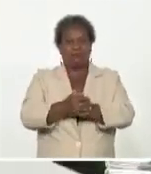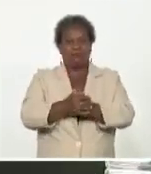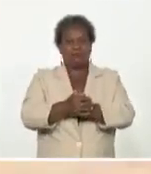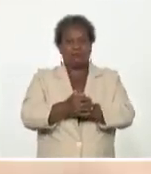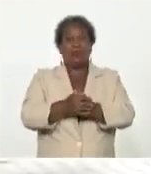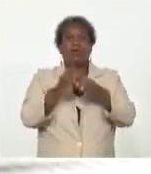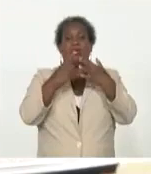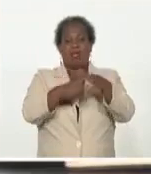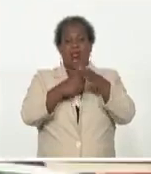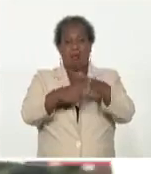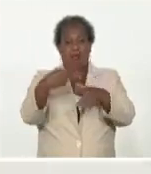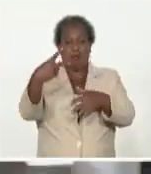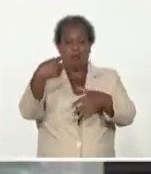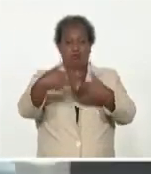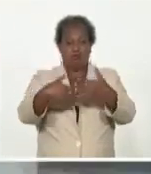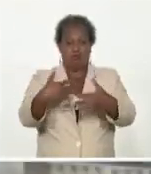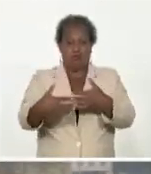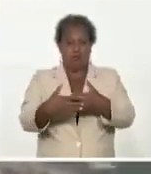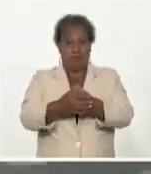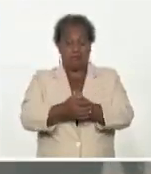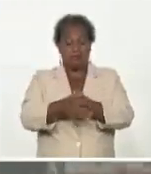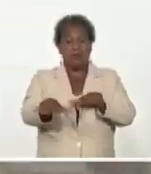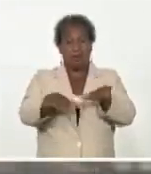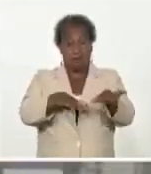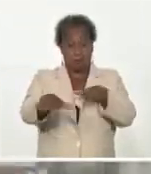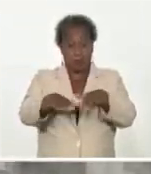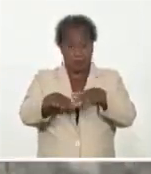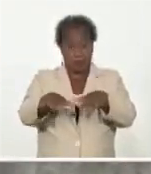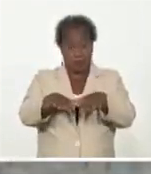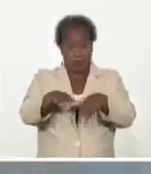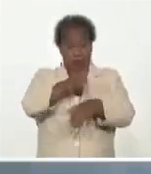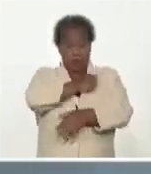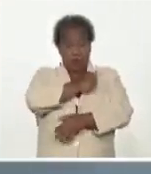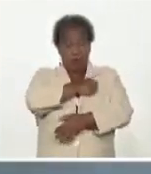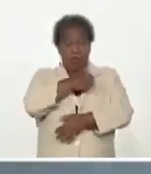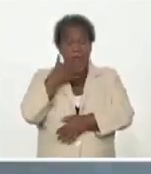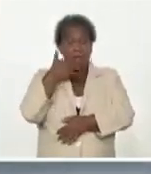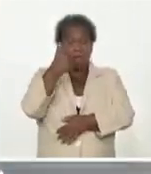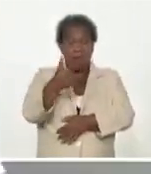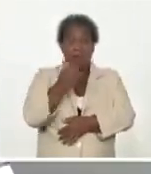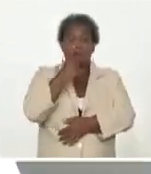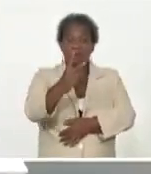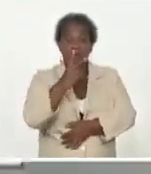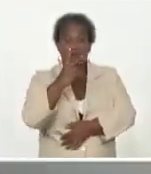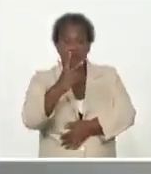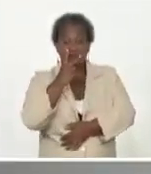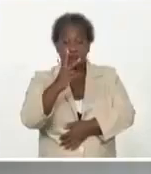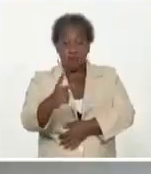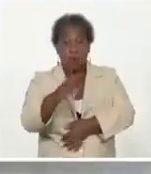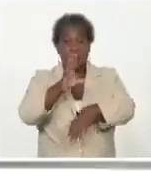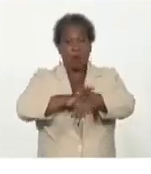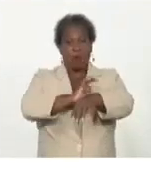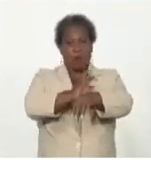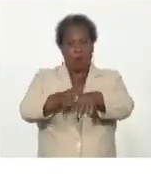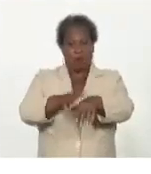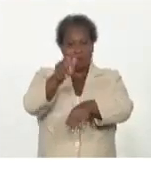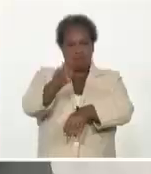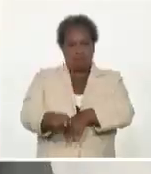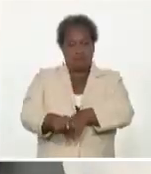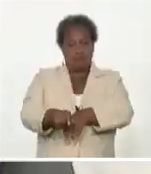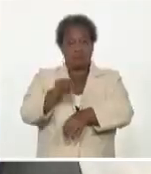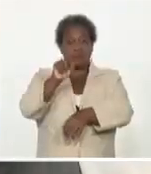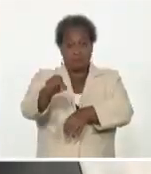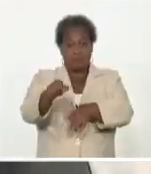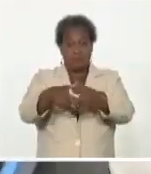dos problemas. Estas acciones están encaminadas a ofrecer una mejor y mayor atención ante la pandemia. En el encuentro